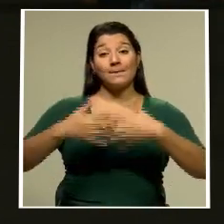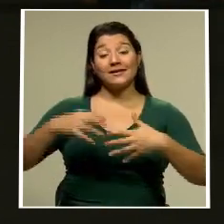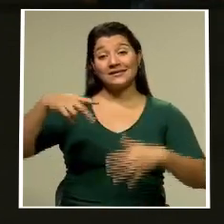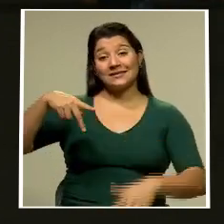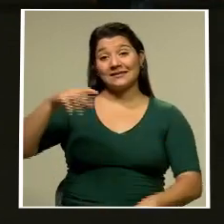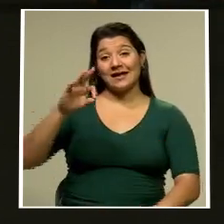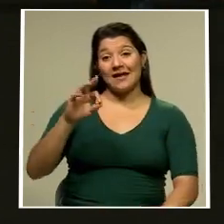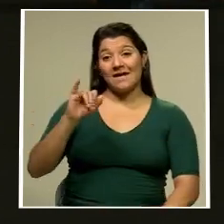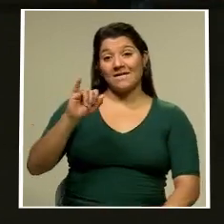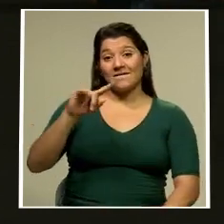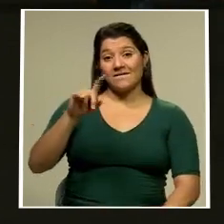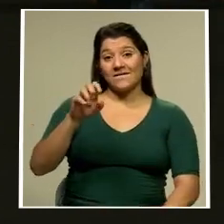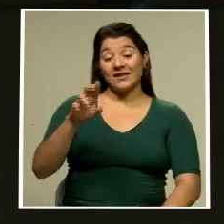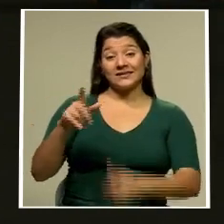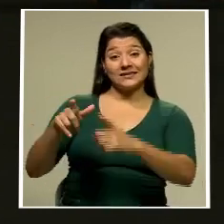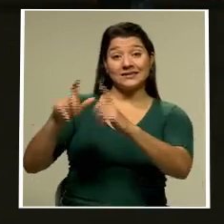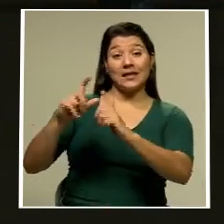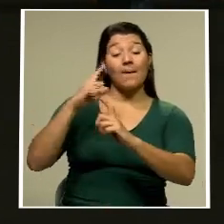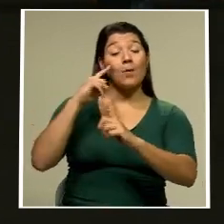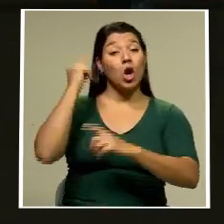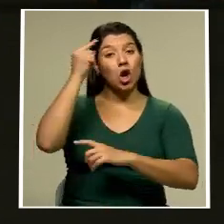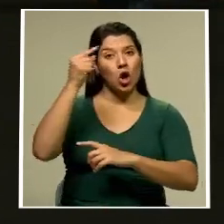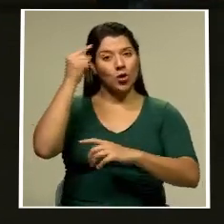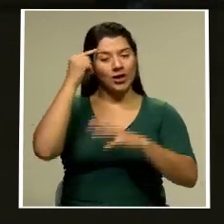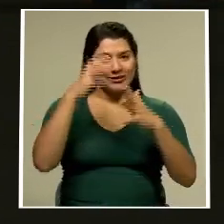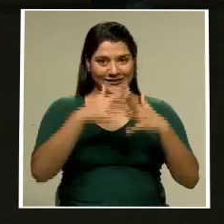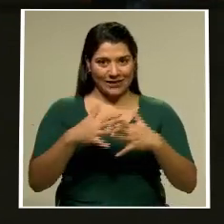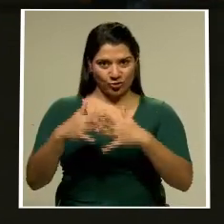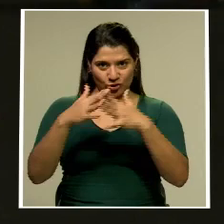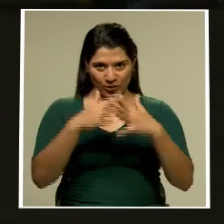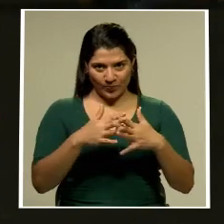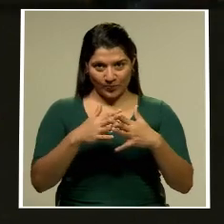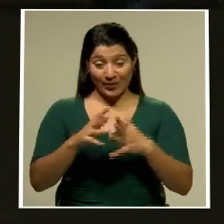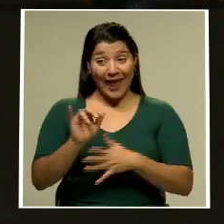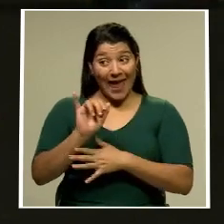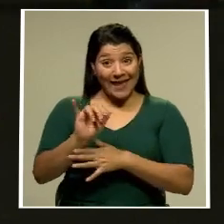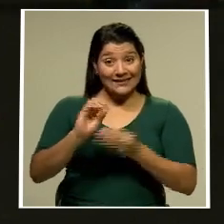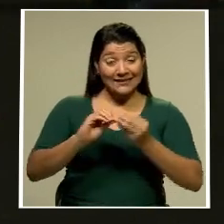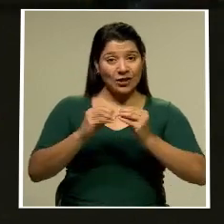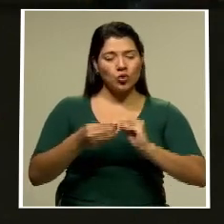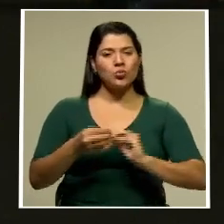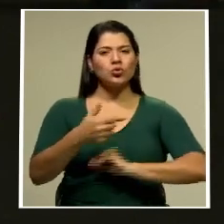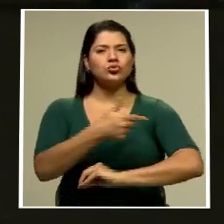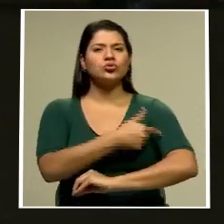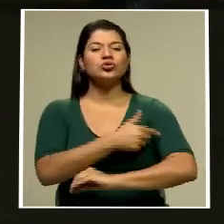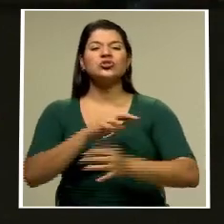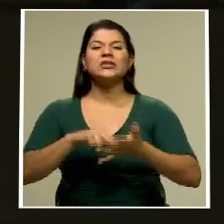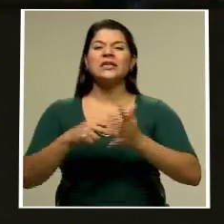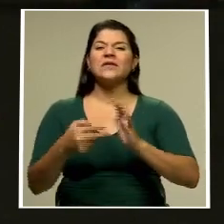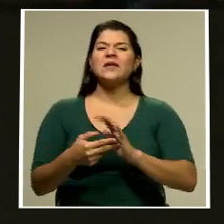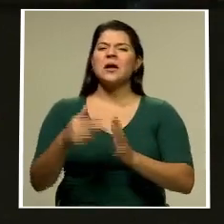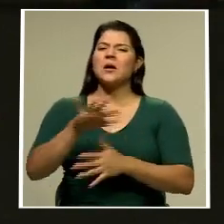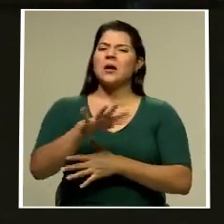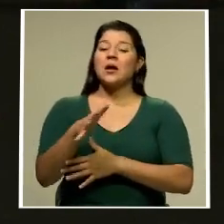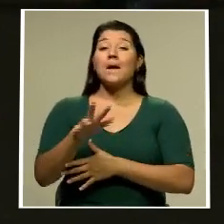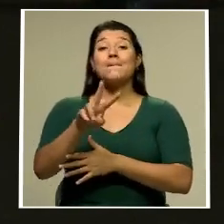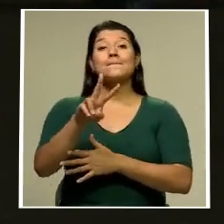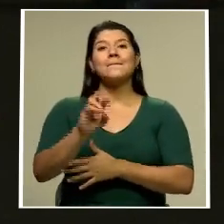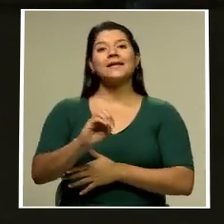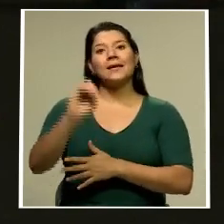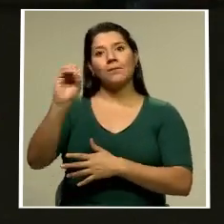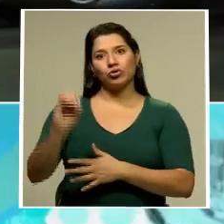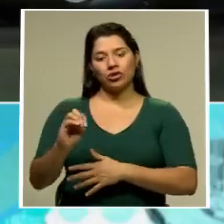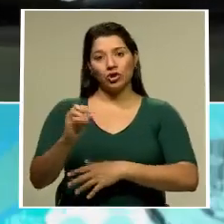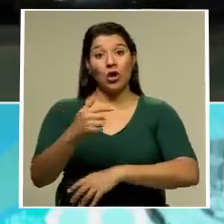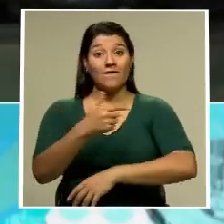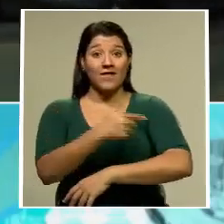gobierno de Estados Unidos a Costa Rica. Esta cantidad de dosis representa cerca del 20% de las